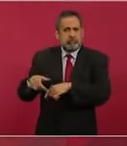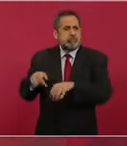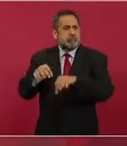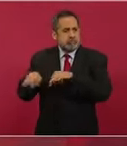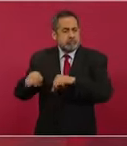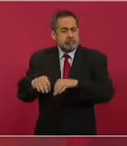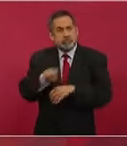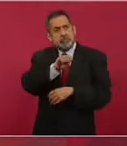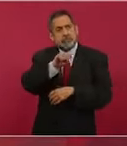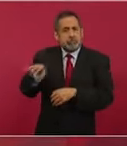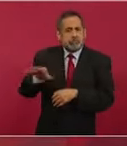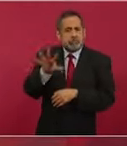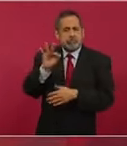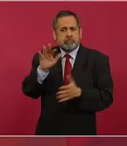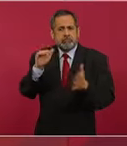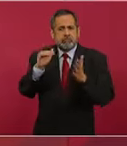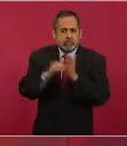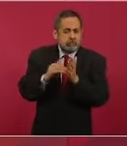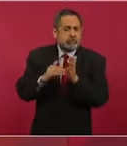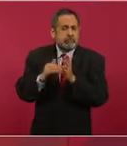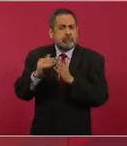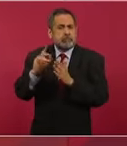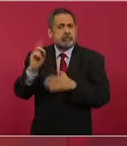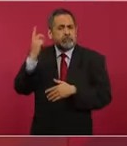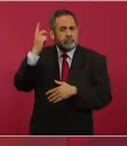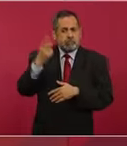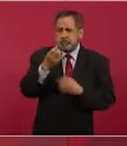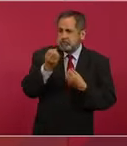más de 40 mil millones de dólares a sus familiares?